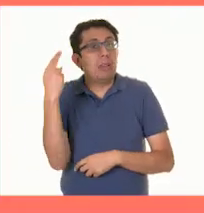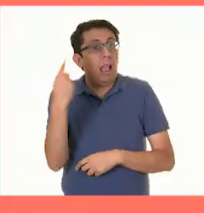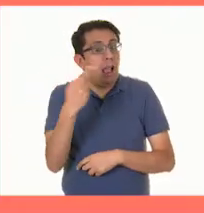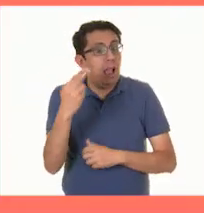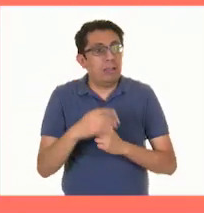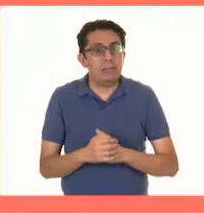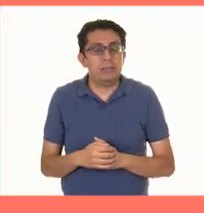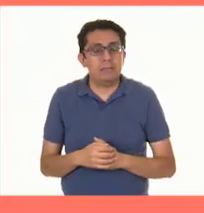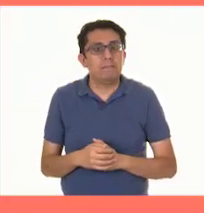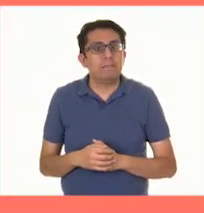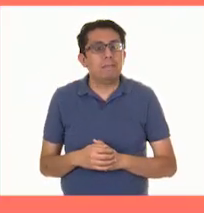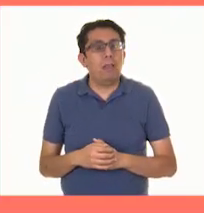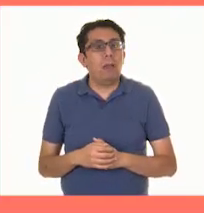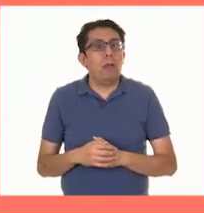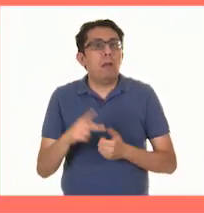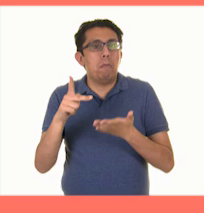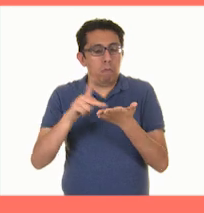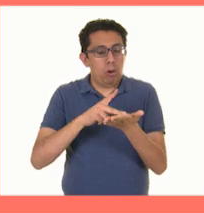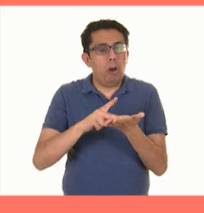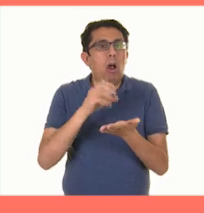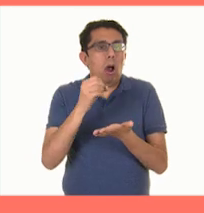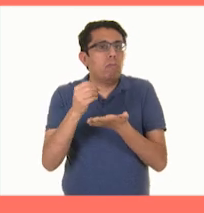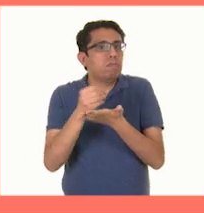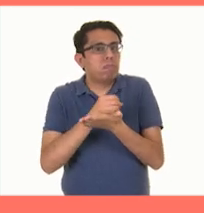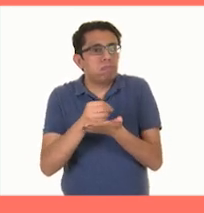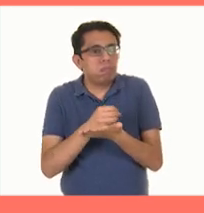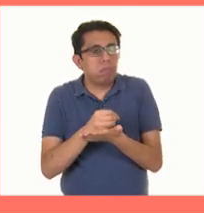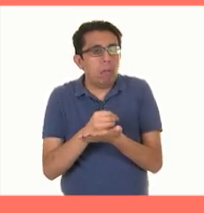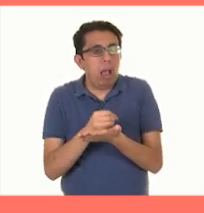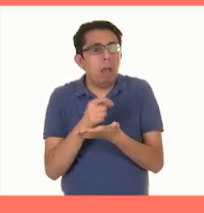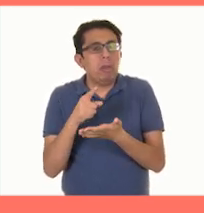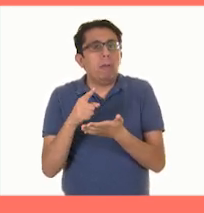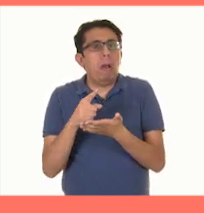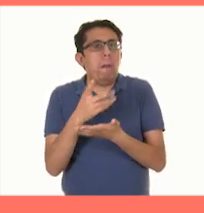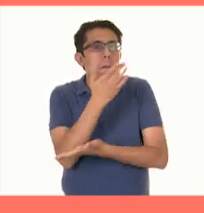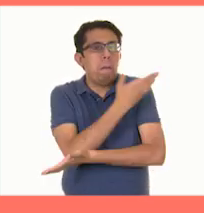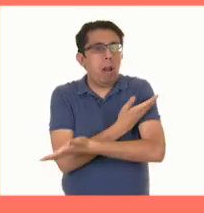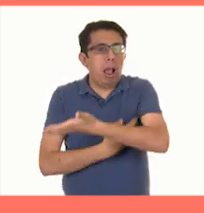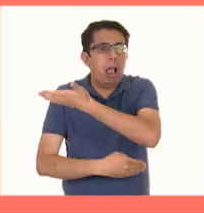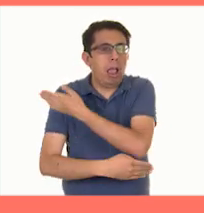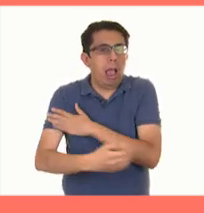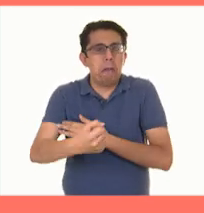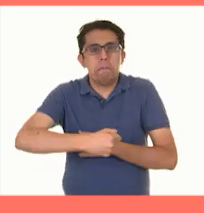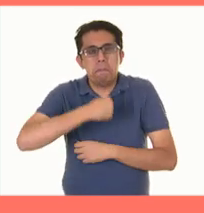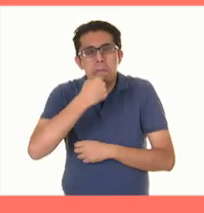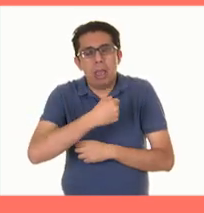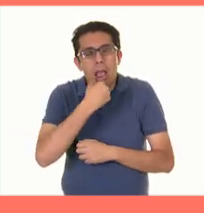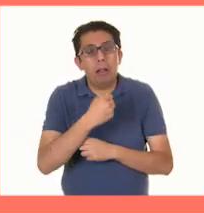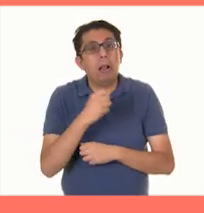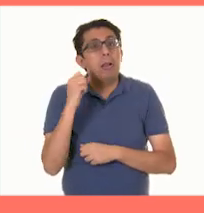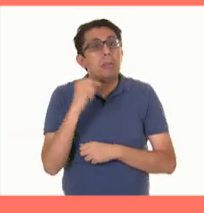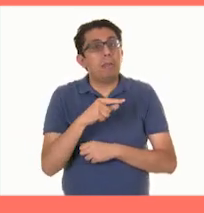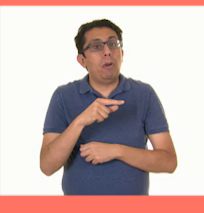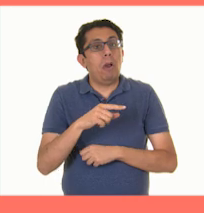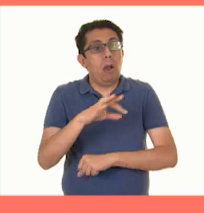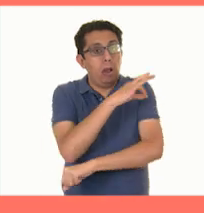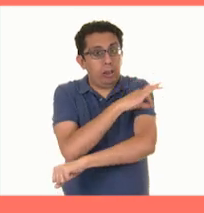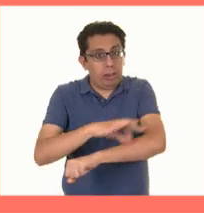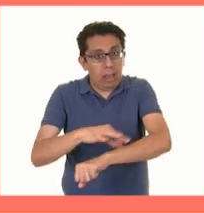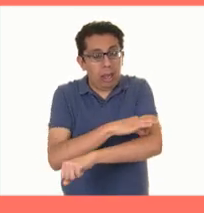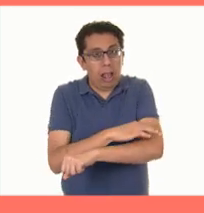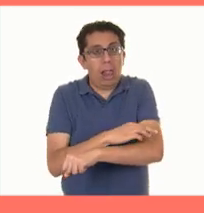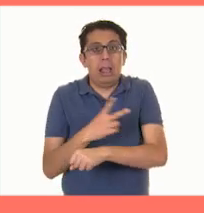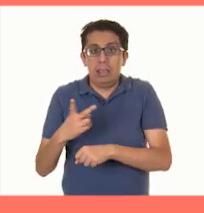Necesitarás un plumón o una pluma, una playera de algodón que ya no uses, una regla